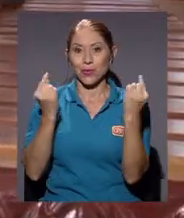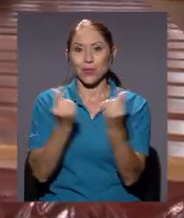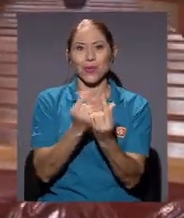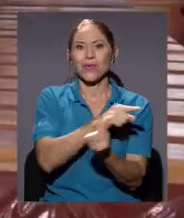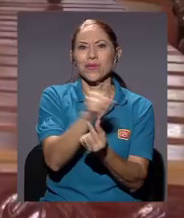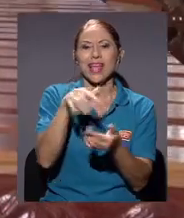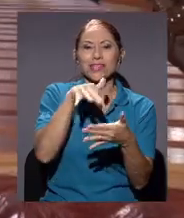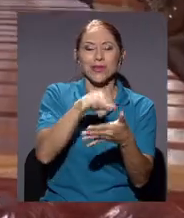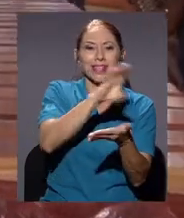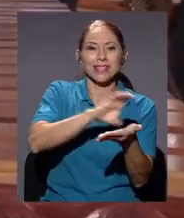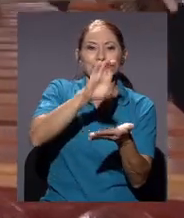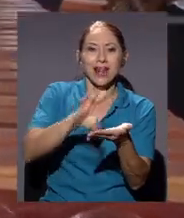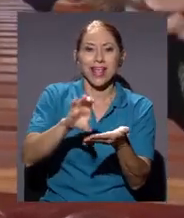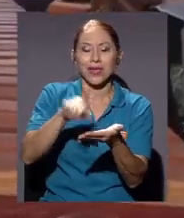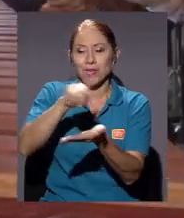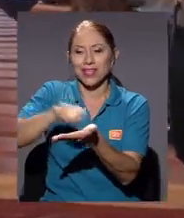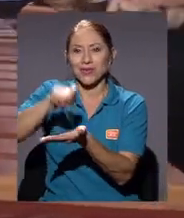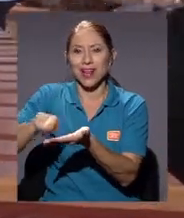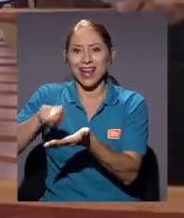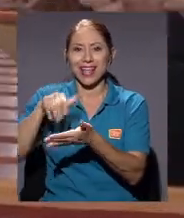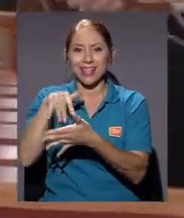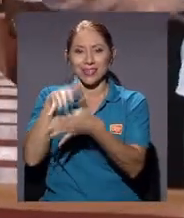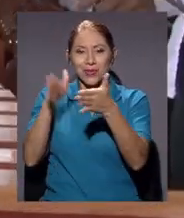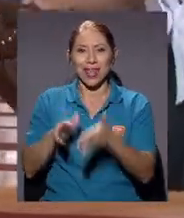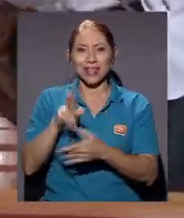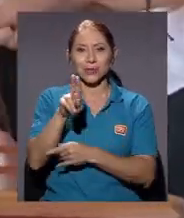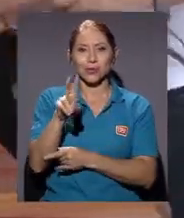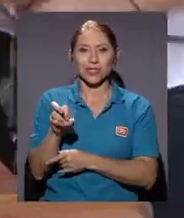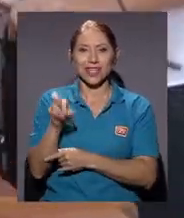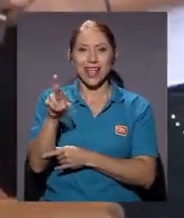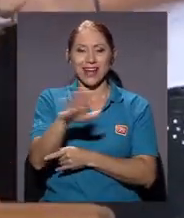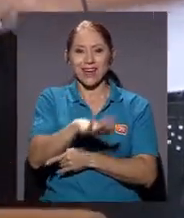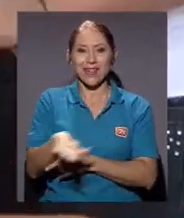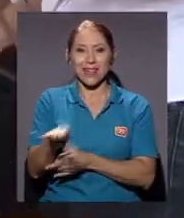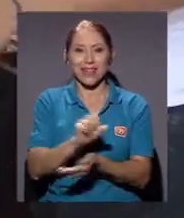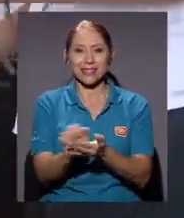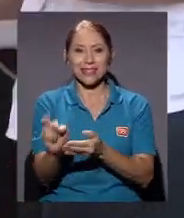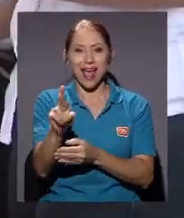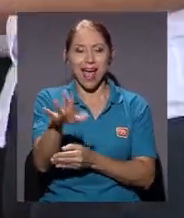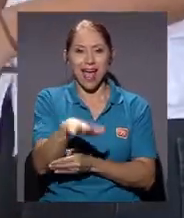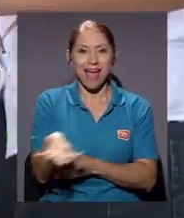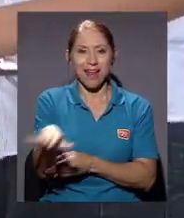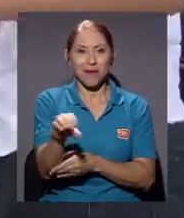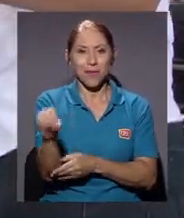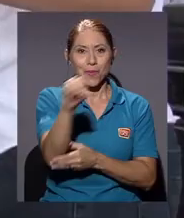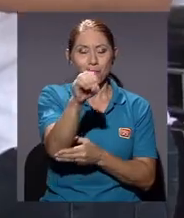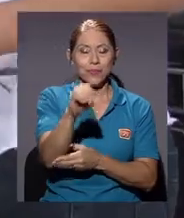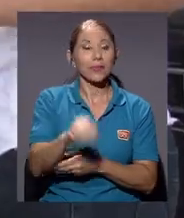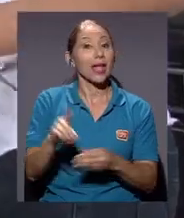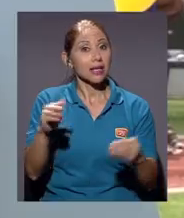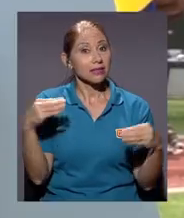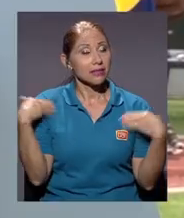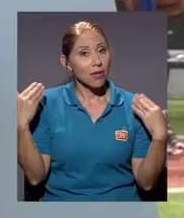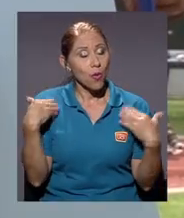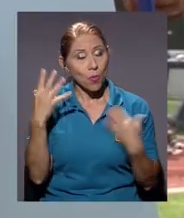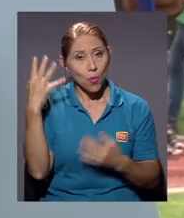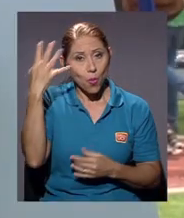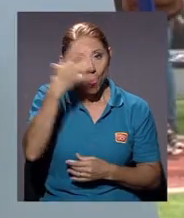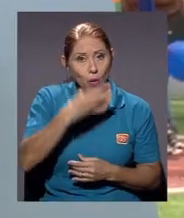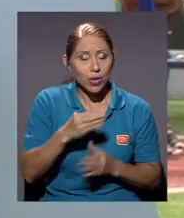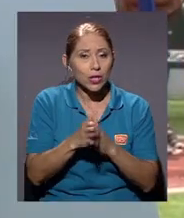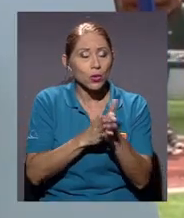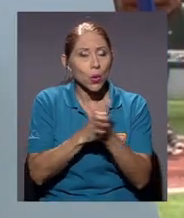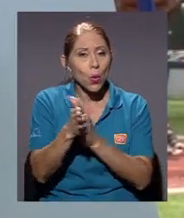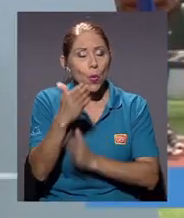integran colegiales, escolares y estudiantes de la UCR pertenecientes a la sede de Occidente. Ha sido bastante bonito y bastante